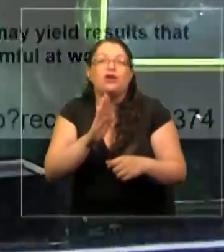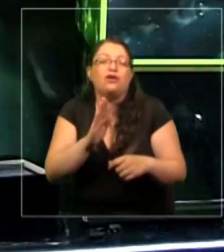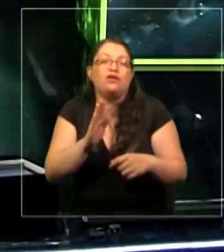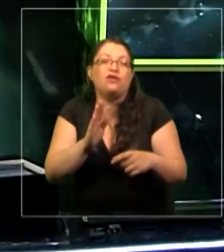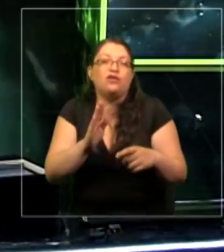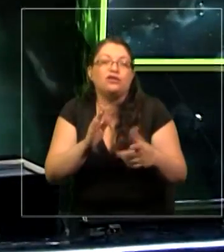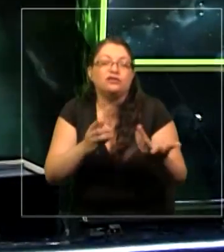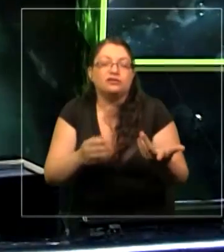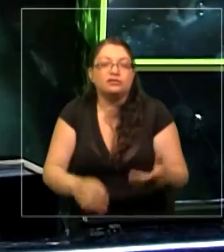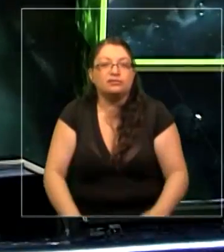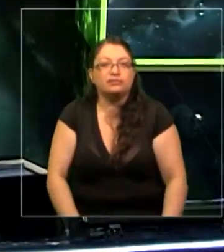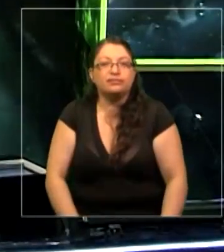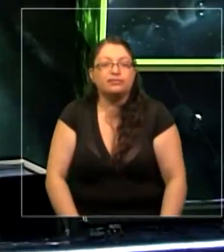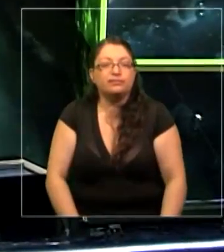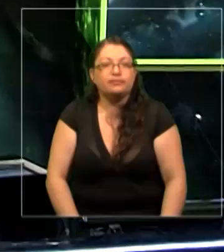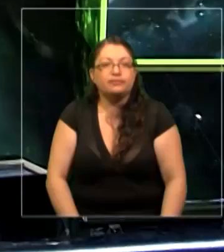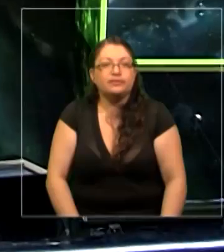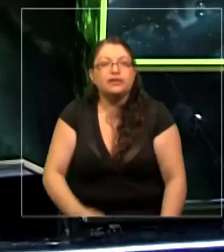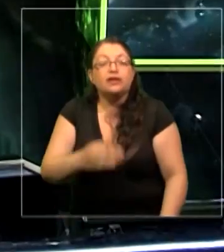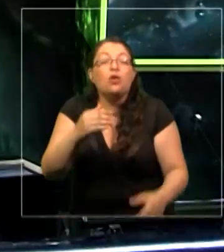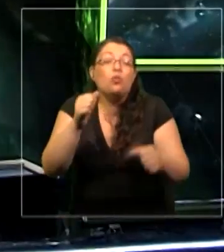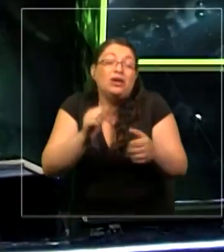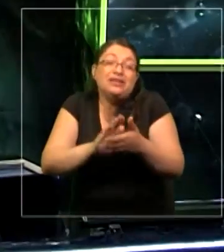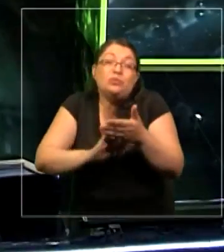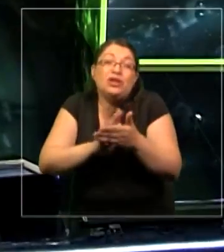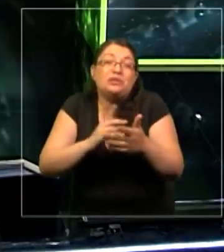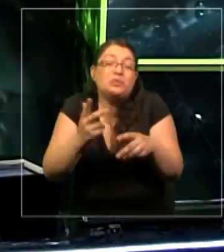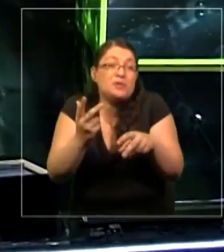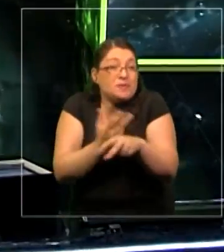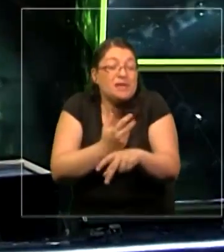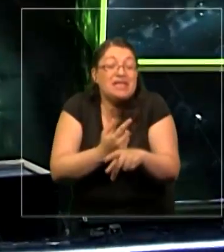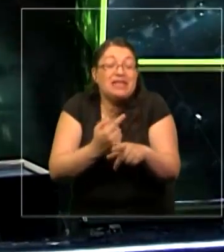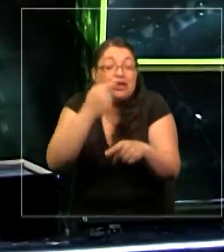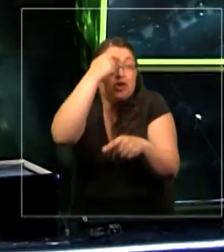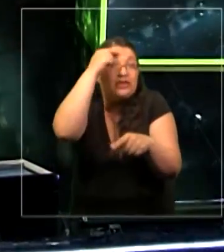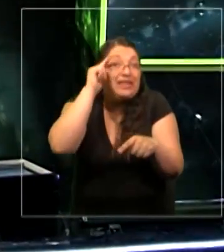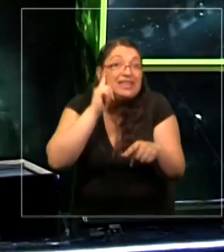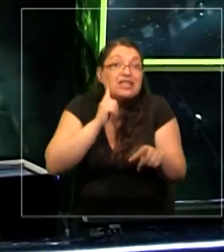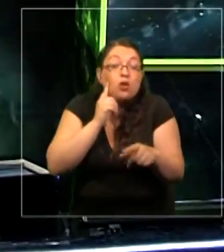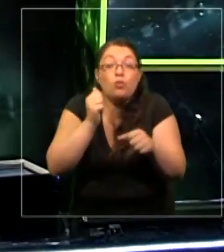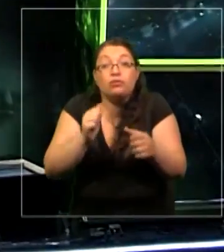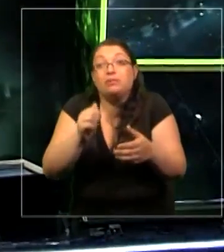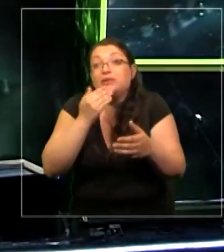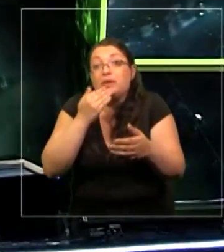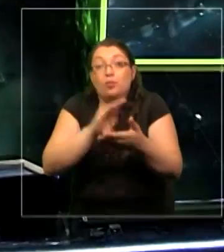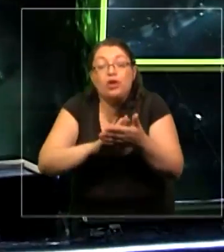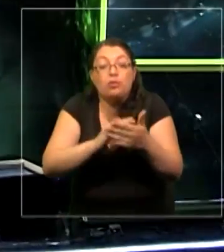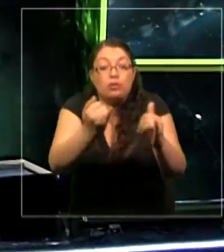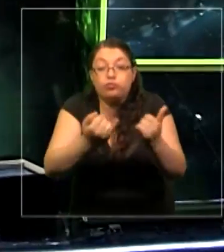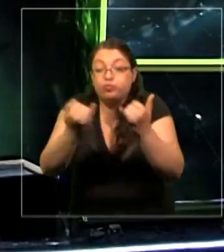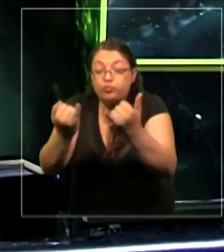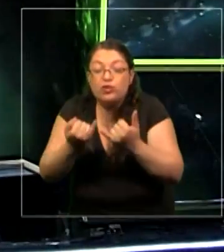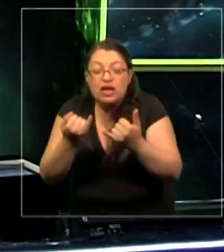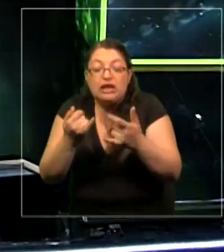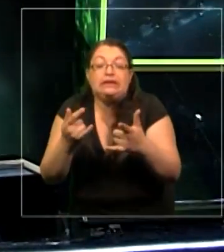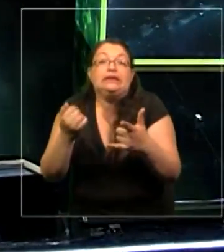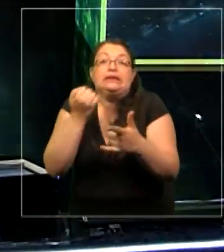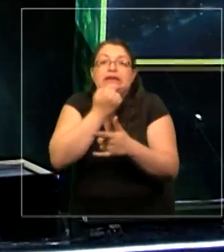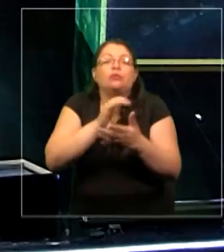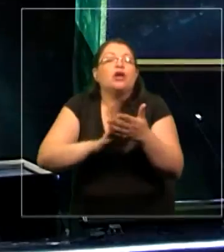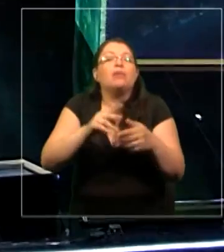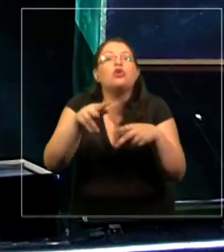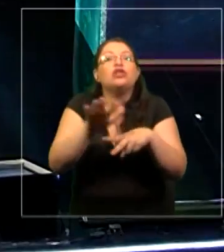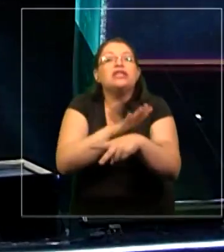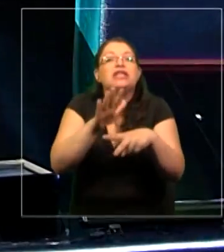y tal vez que produzca daño. Podemos tener una conclusión errónea de estos datos. No es como Netflix, que le dice, si vio